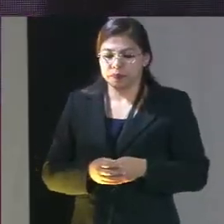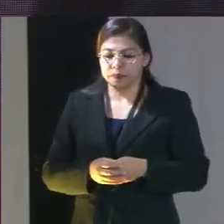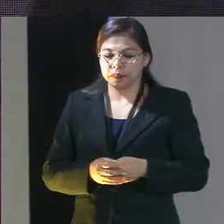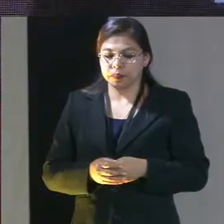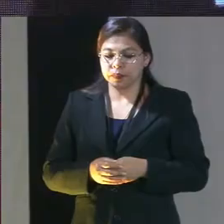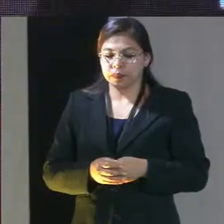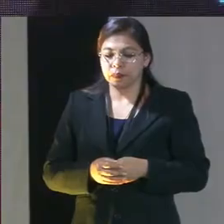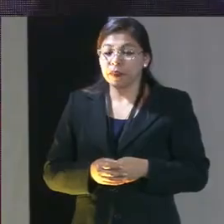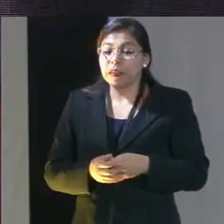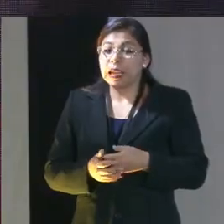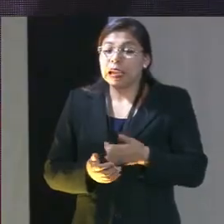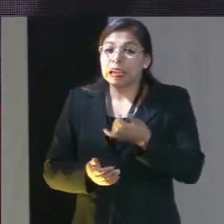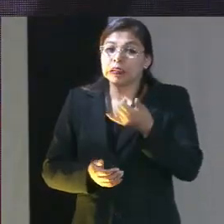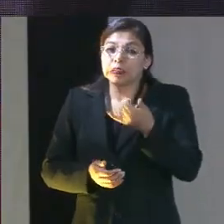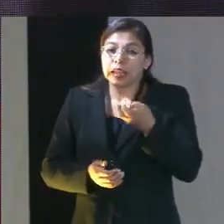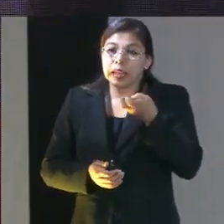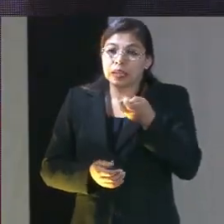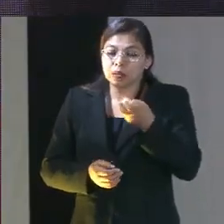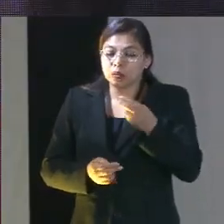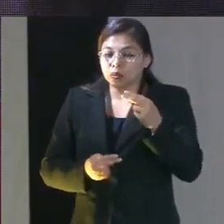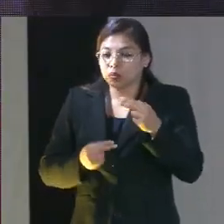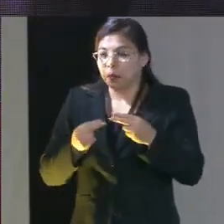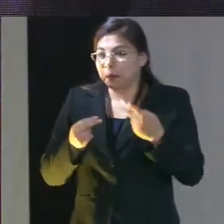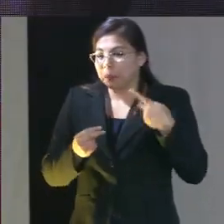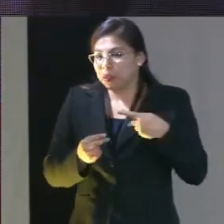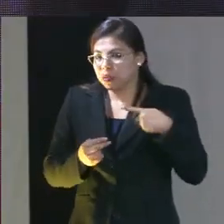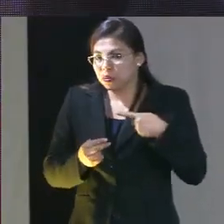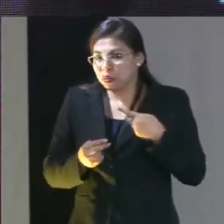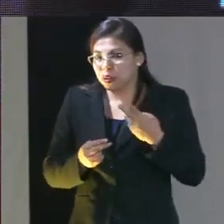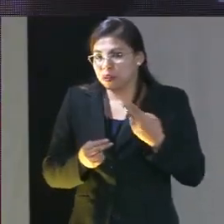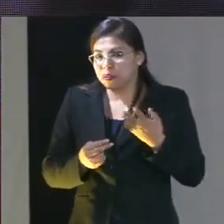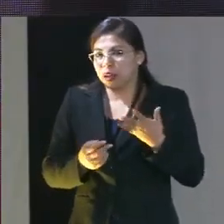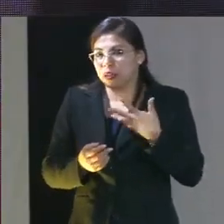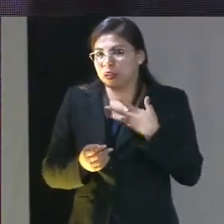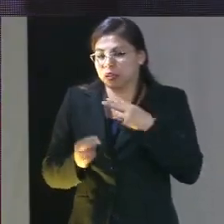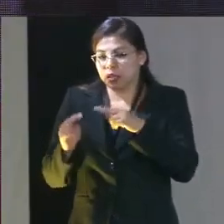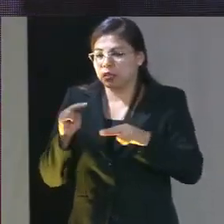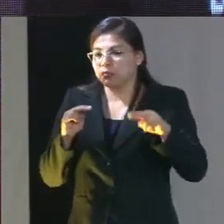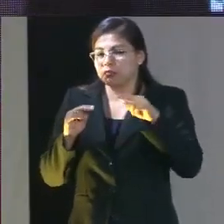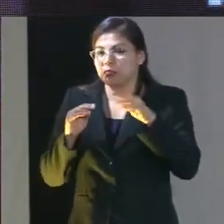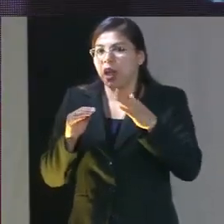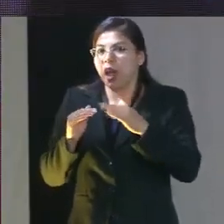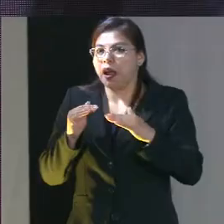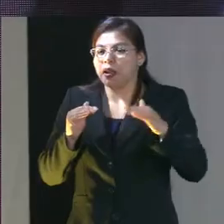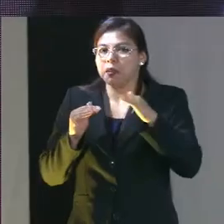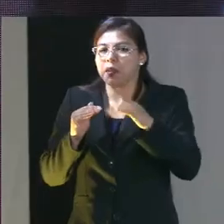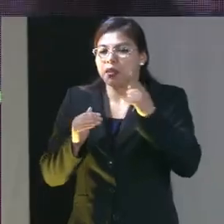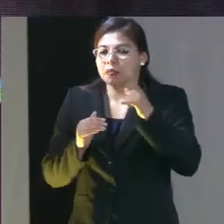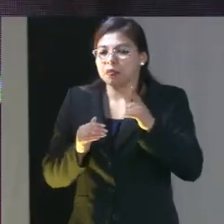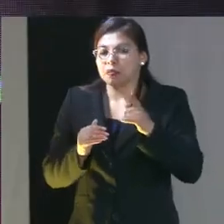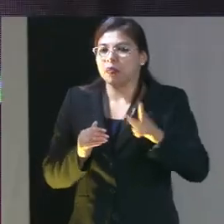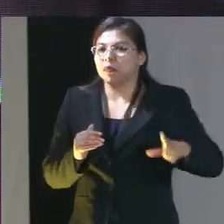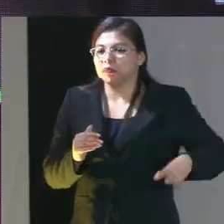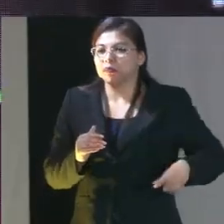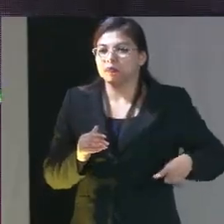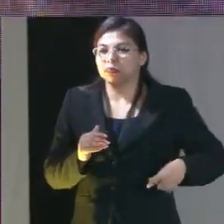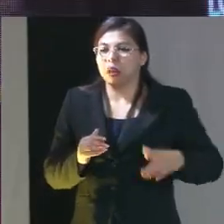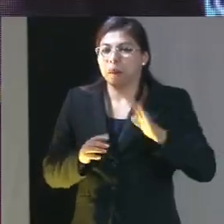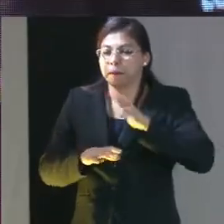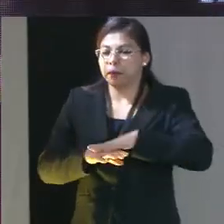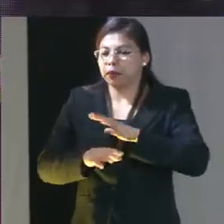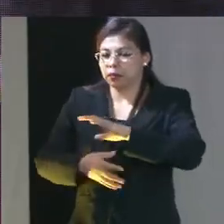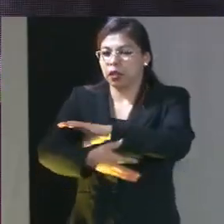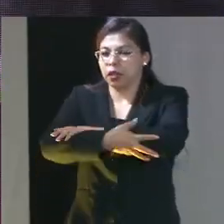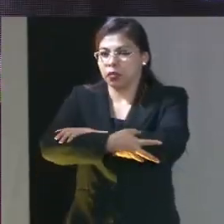Y estas élites, en muchos sentidos, siguieron dominando y gobernando, sobre todo las de aquellos que fueron